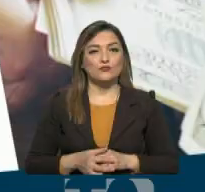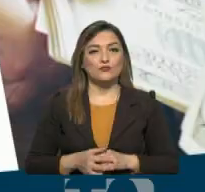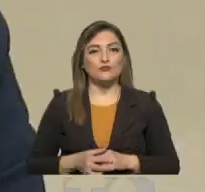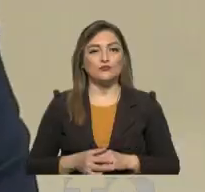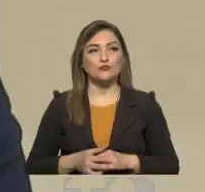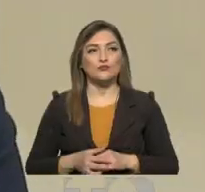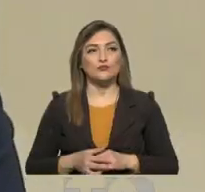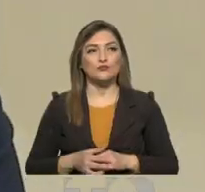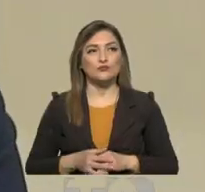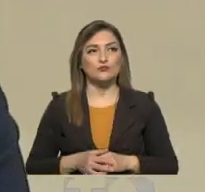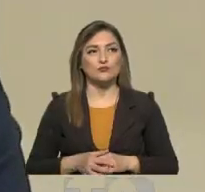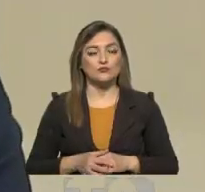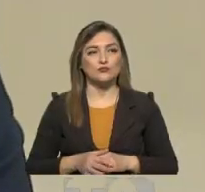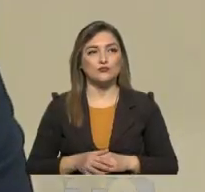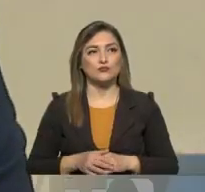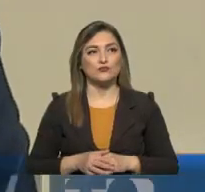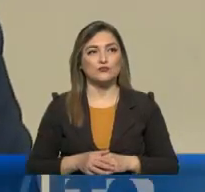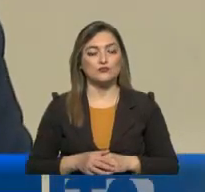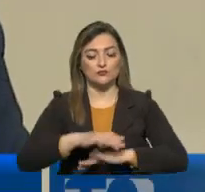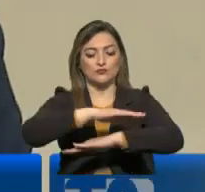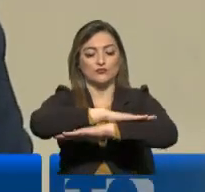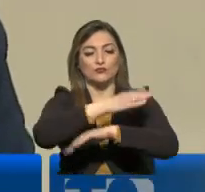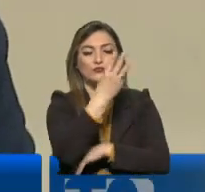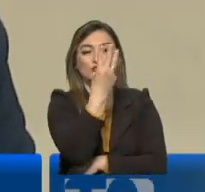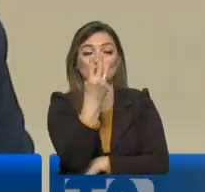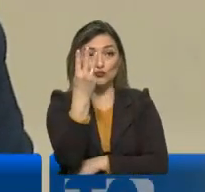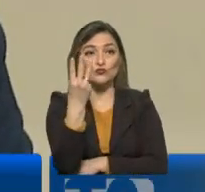41270870. Nuestra página web es la